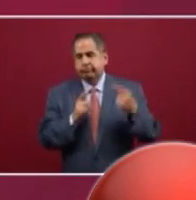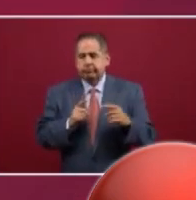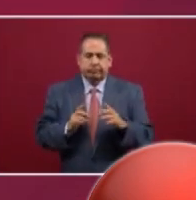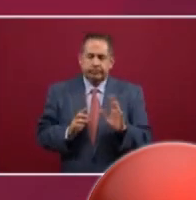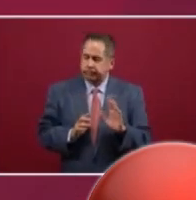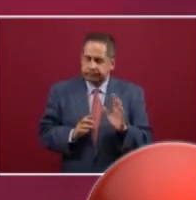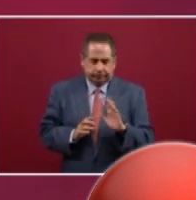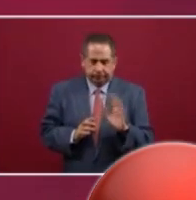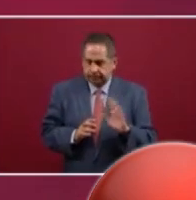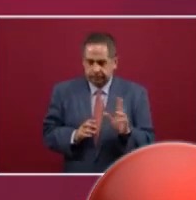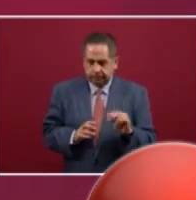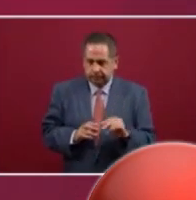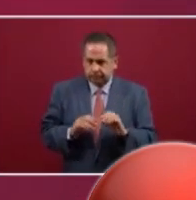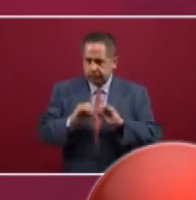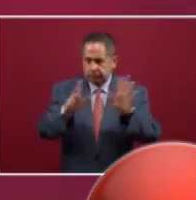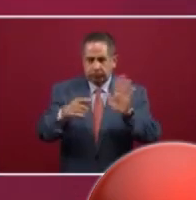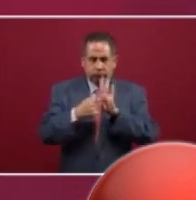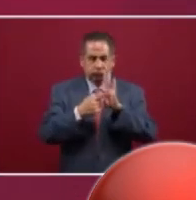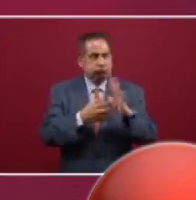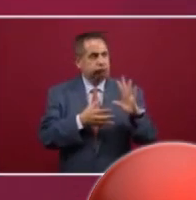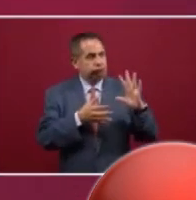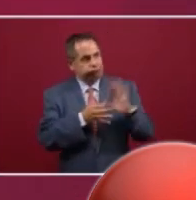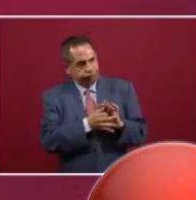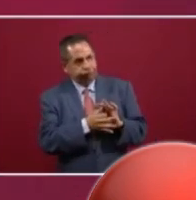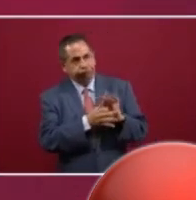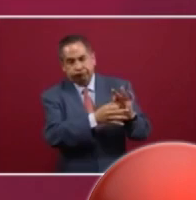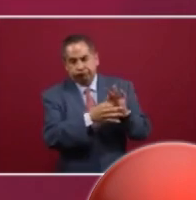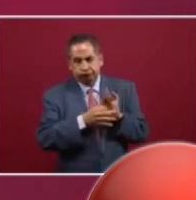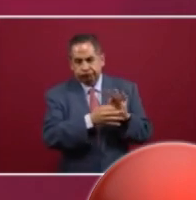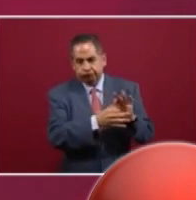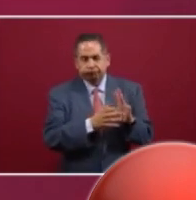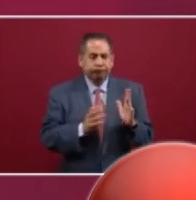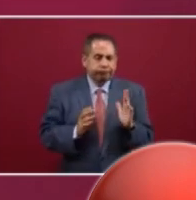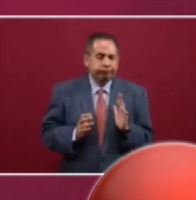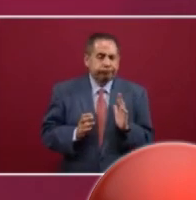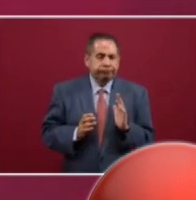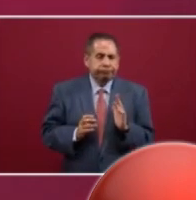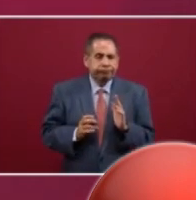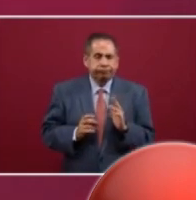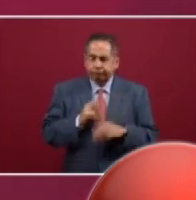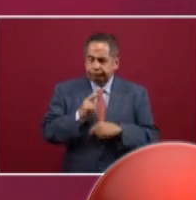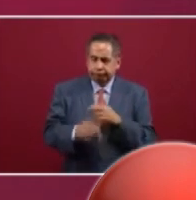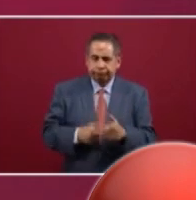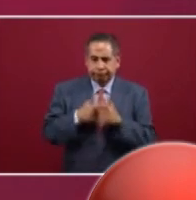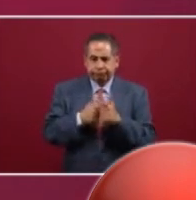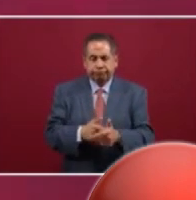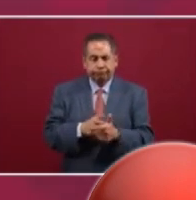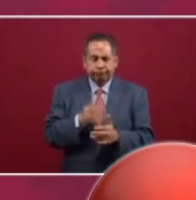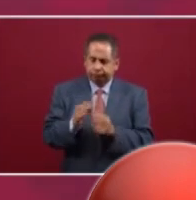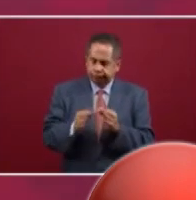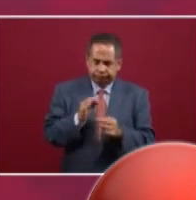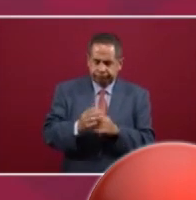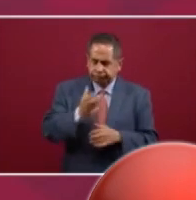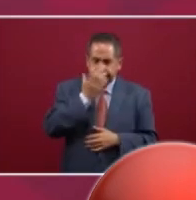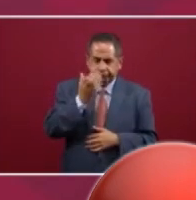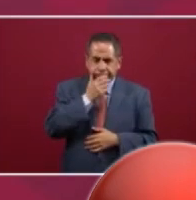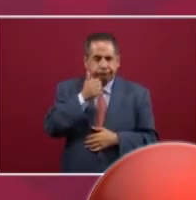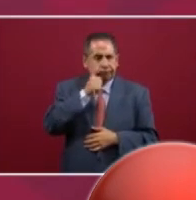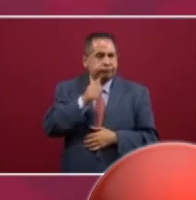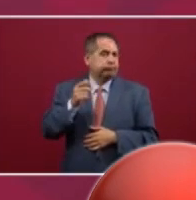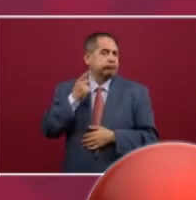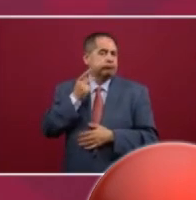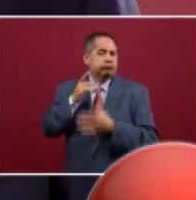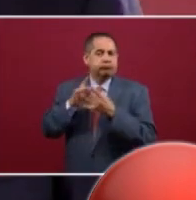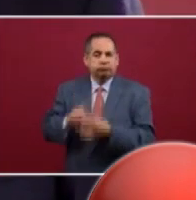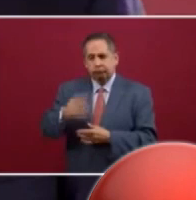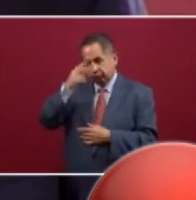Eso ha quedado de manifiesto y vamos a seguir aplicando esa